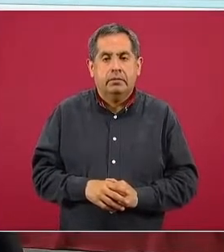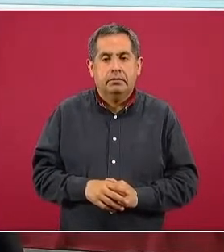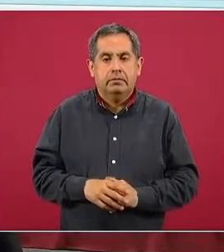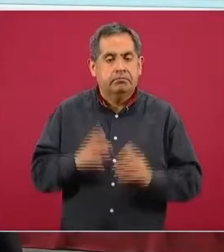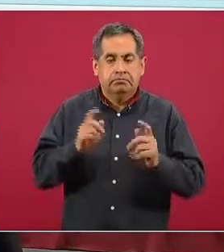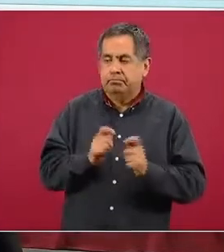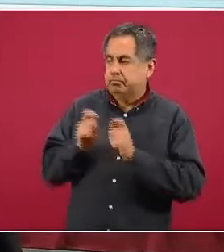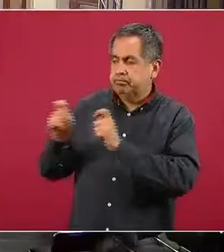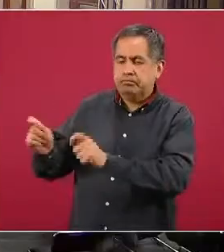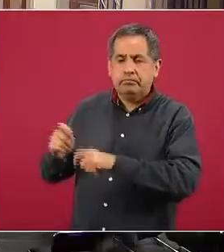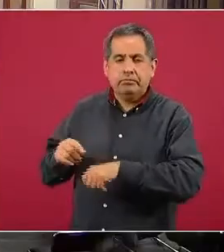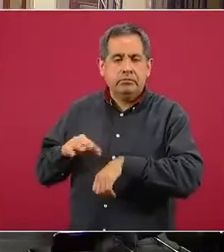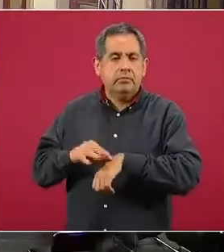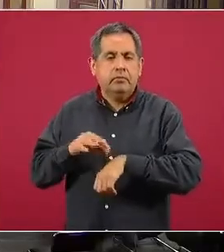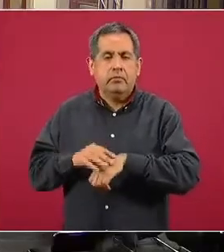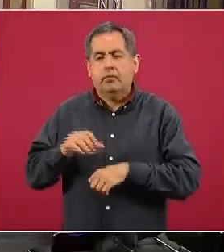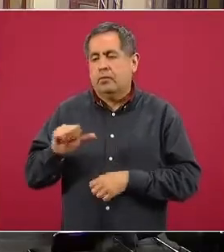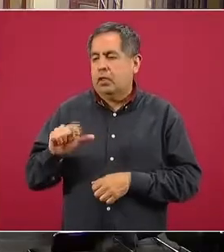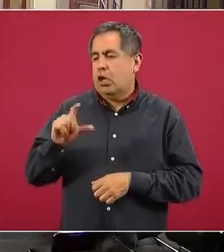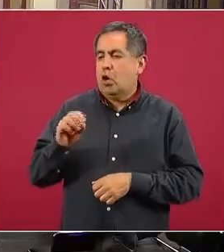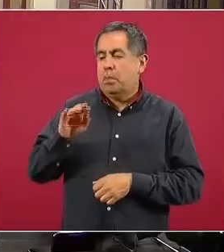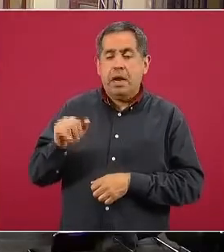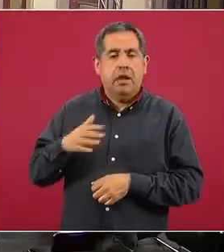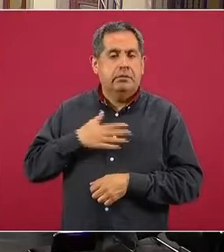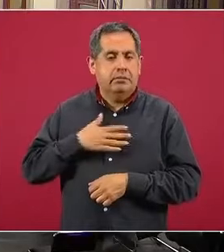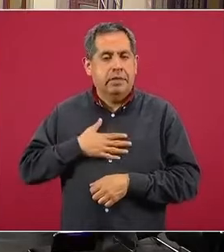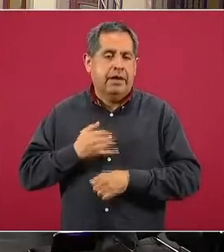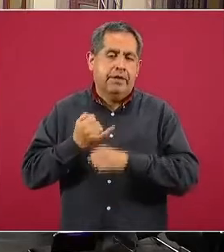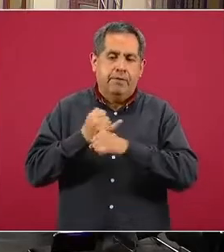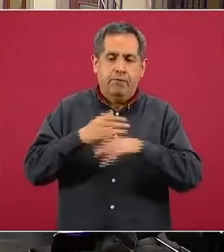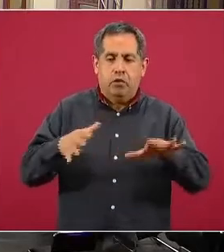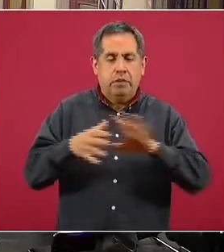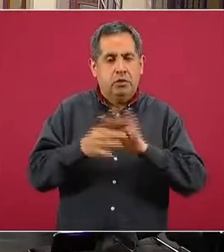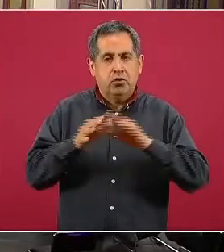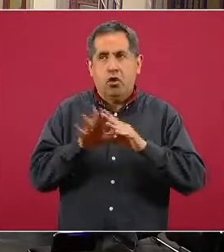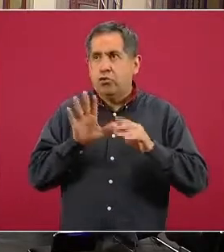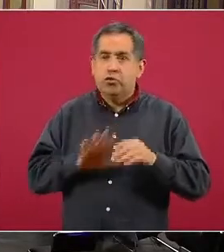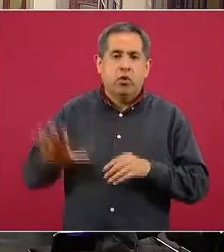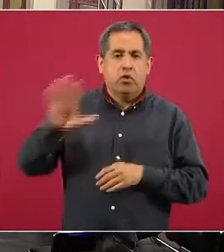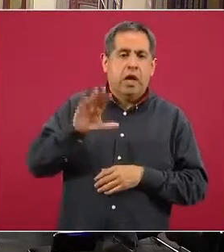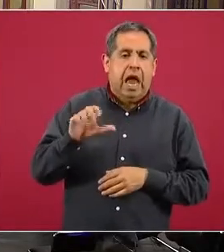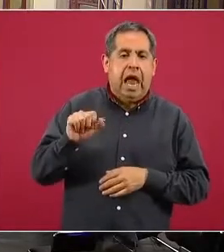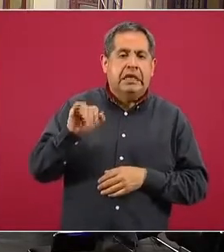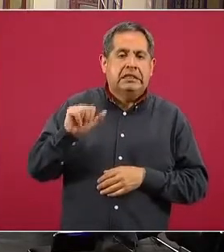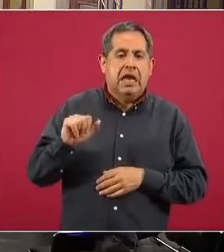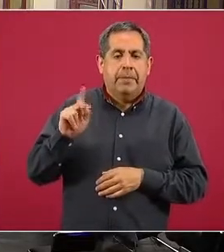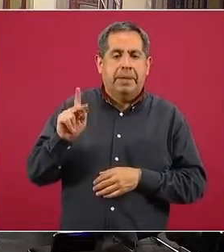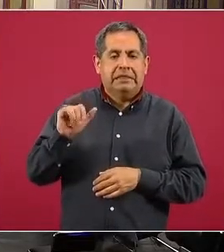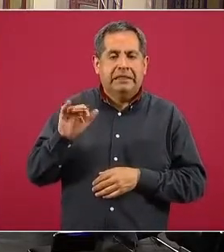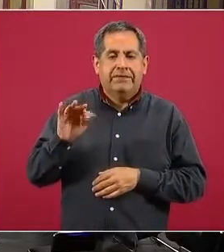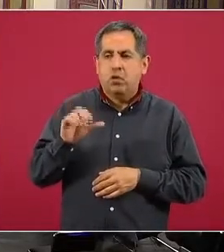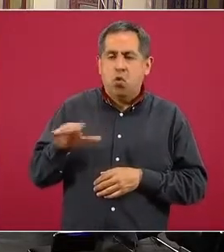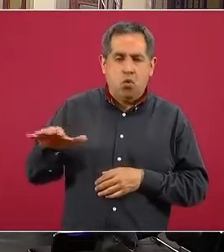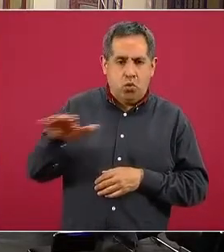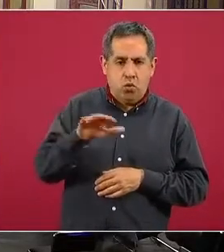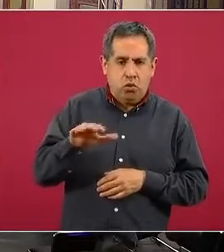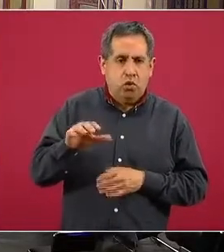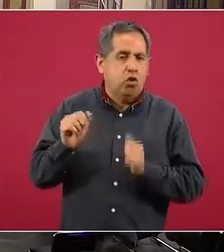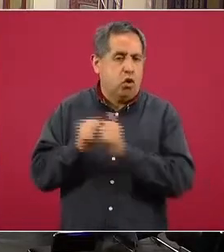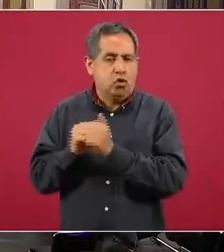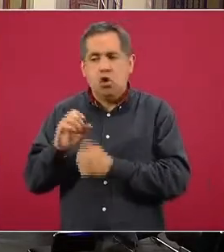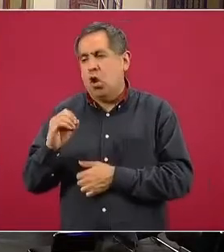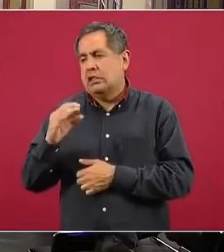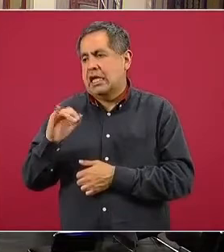Esto ya se lo dejamos al doctor Alomía. Hasta aquí la información de una región, Asia-Pacífico y